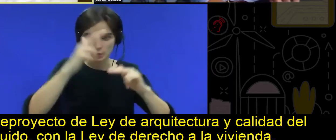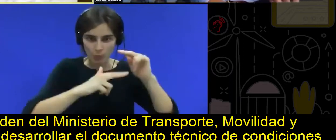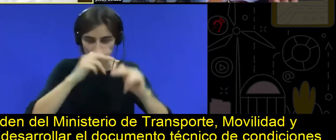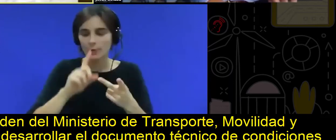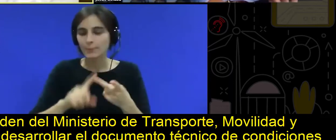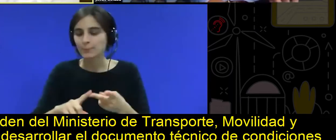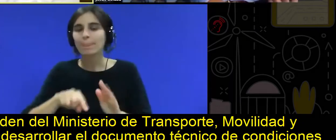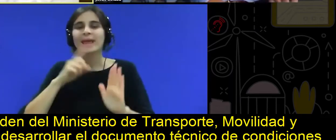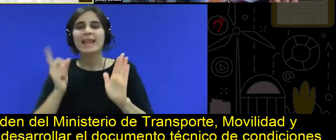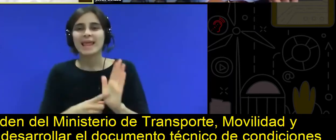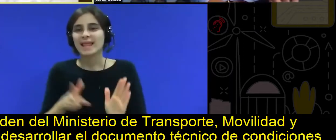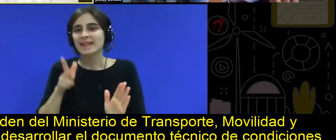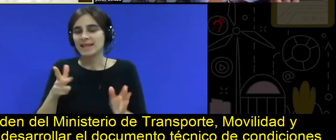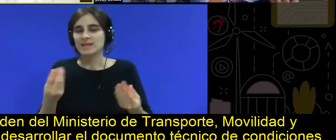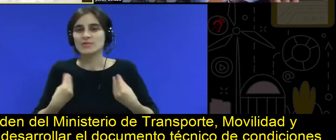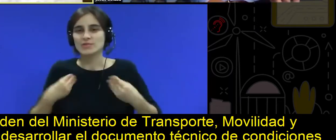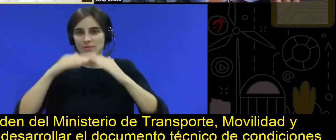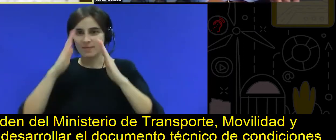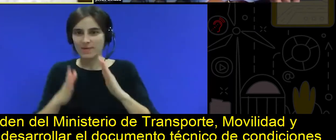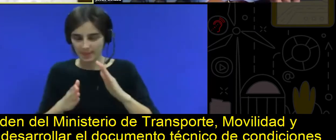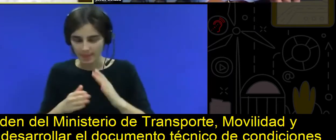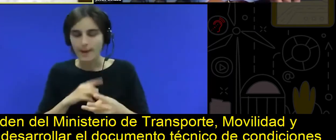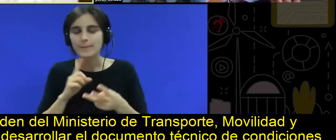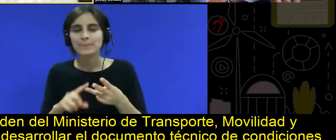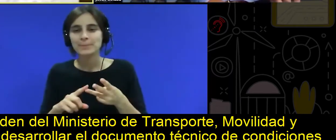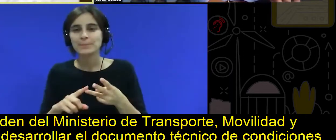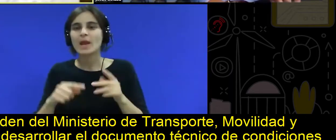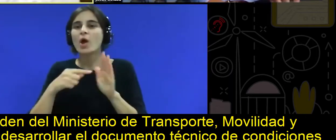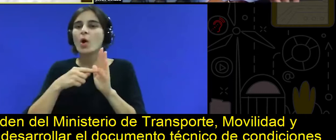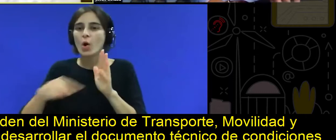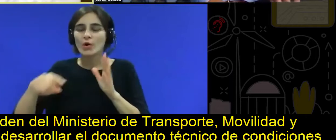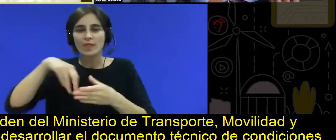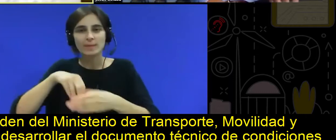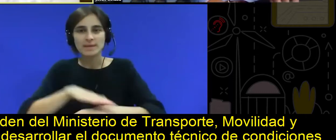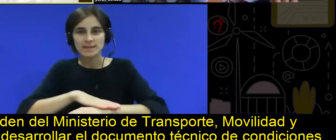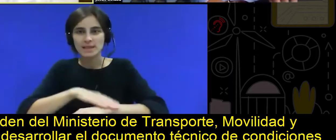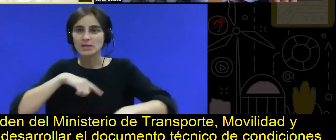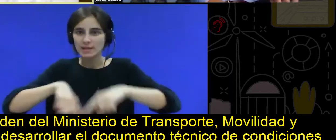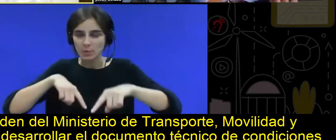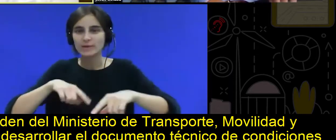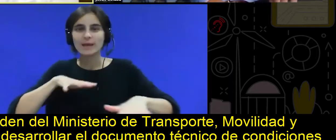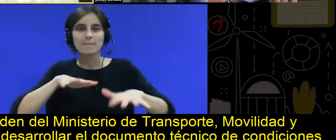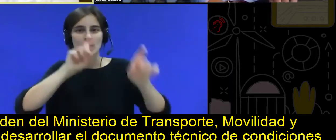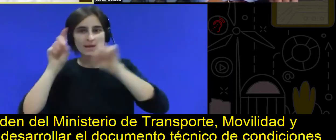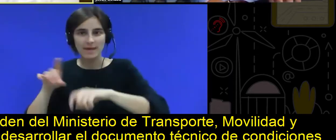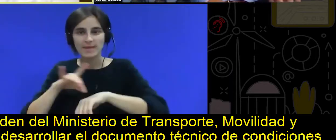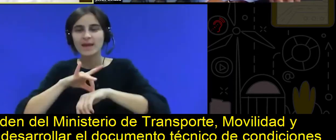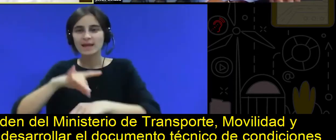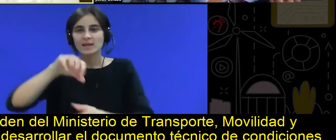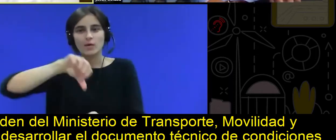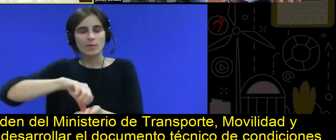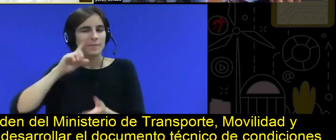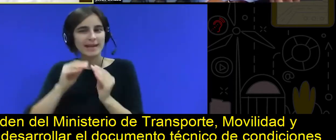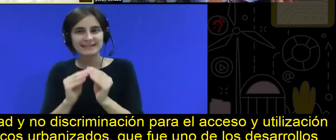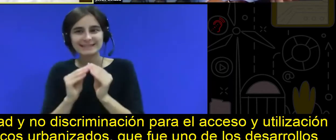Estamos con la orden del Ministerio de Transporte, Movilidad y Agenda Urbana para desarrollar el documento técnico de